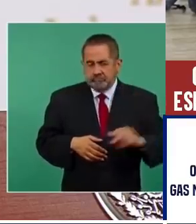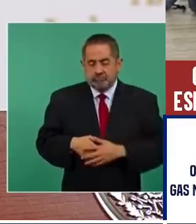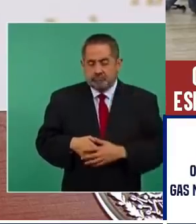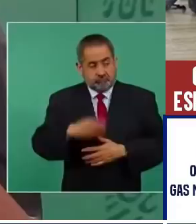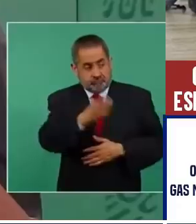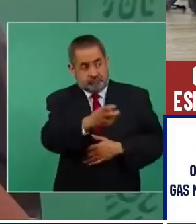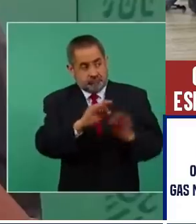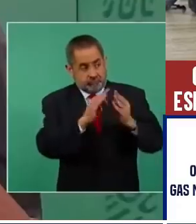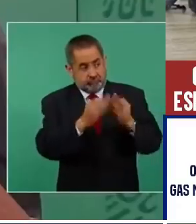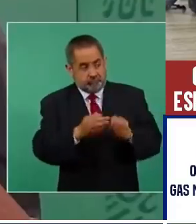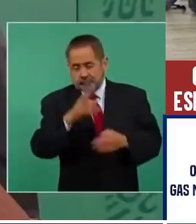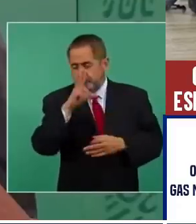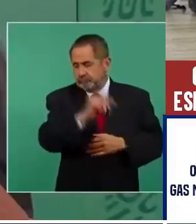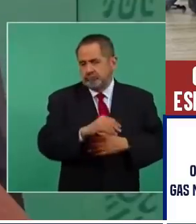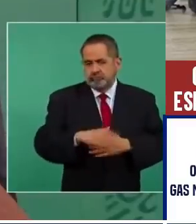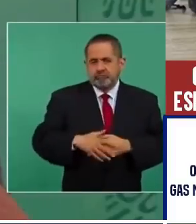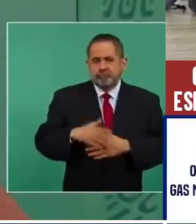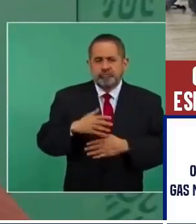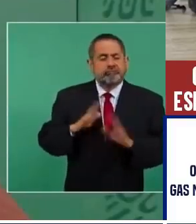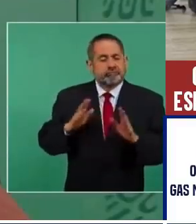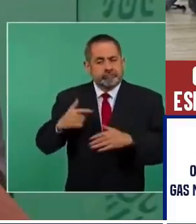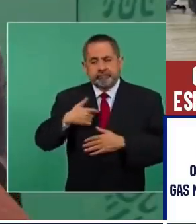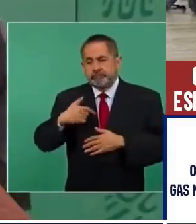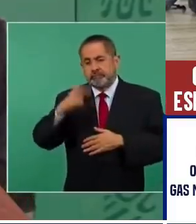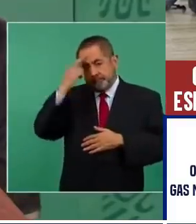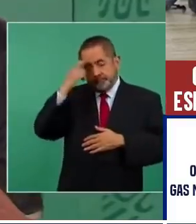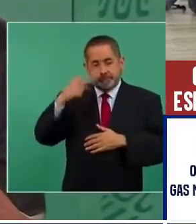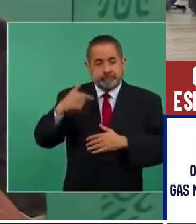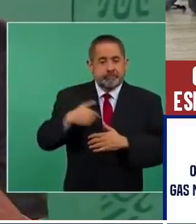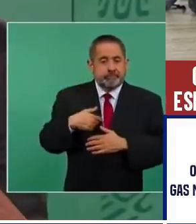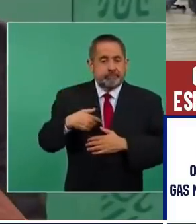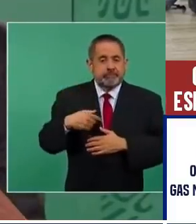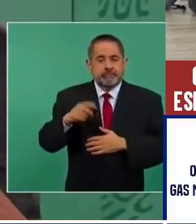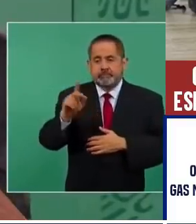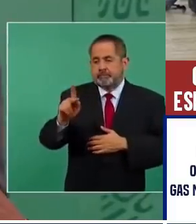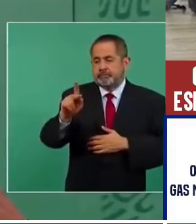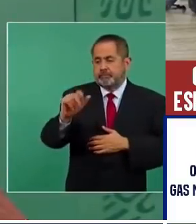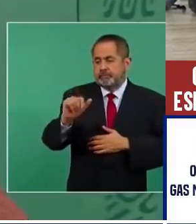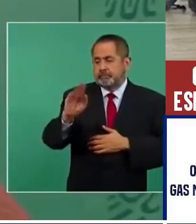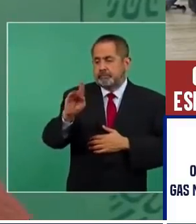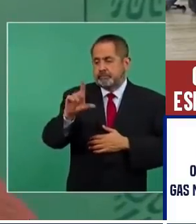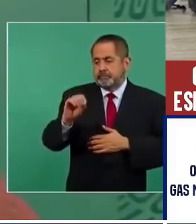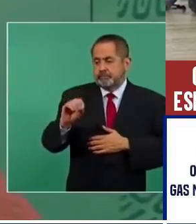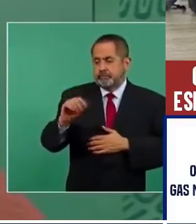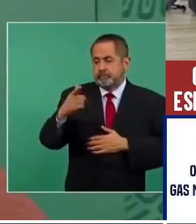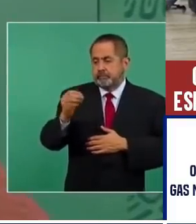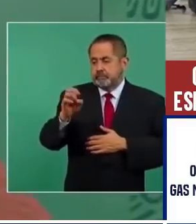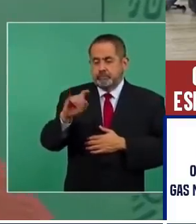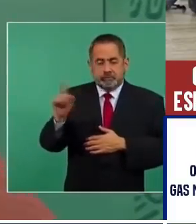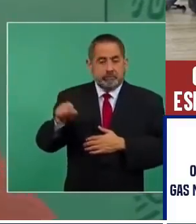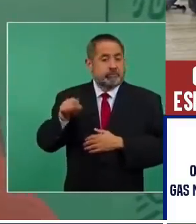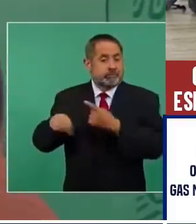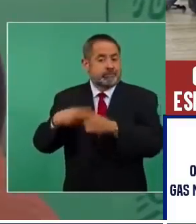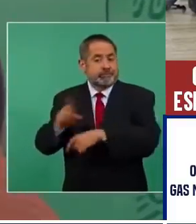no va a ser así. Y me acuerdo que Pablo Gómez fue de delegado